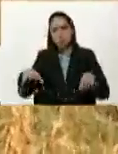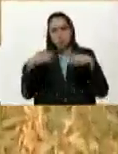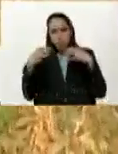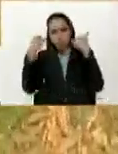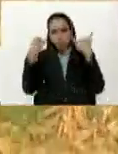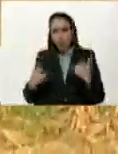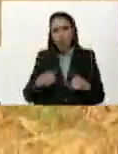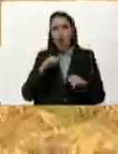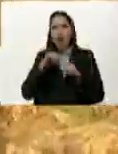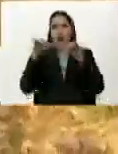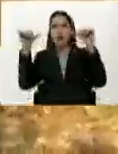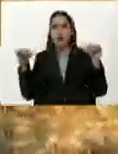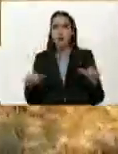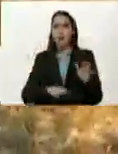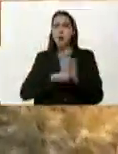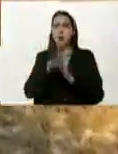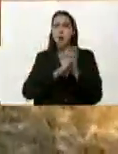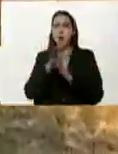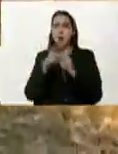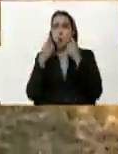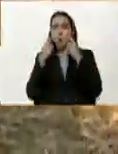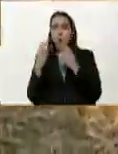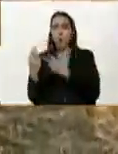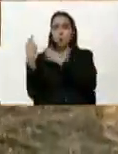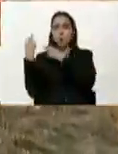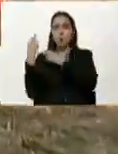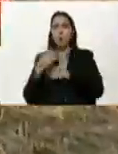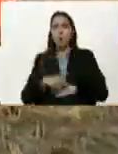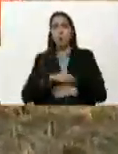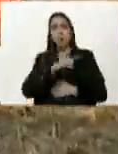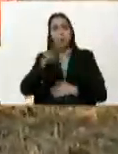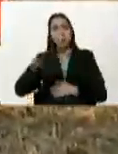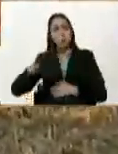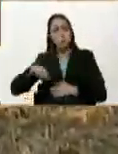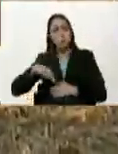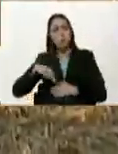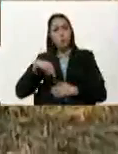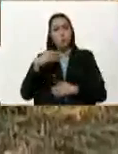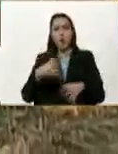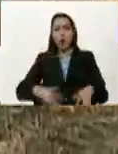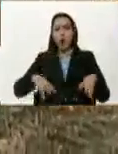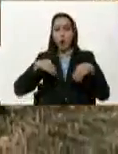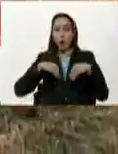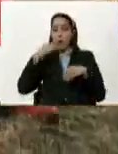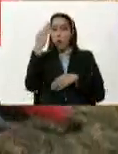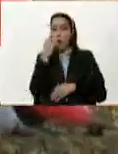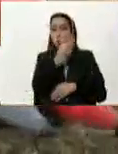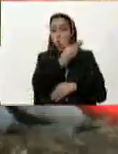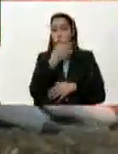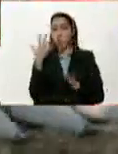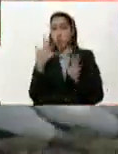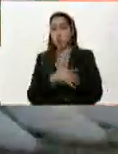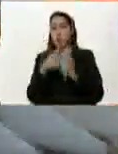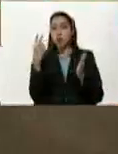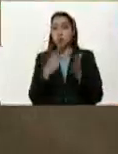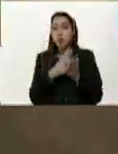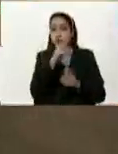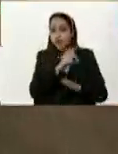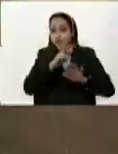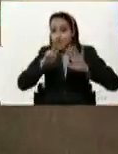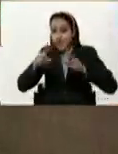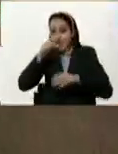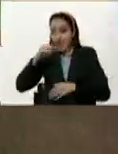el sistema productivo que además nosotros como hemos venido asumiendo el compromiso desde el 2017